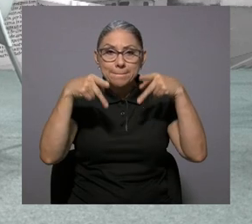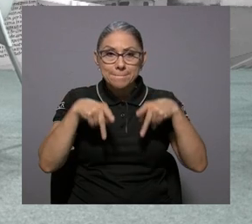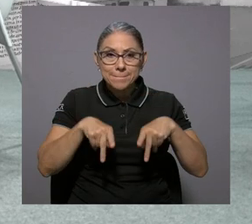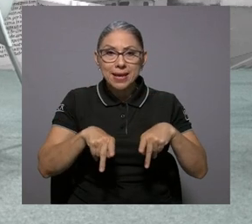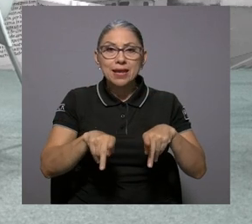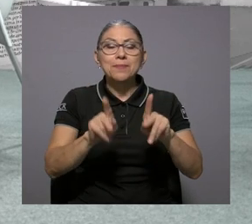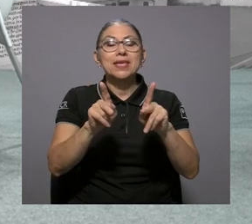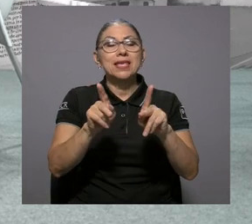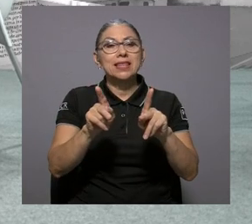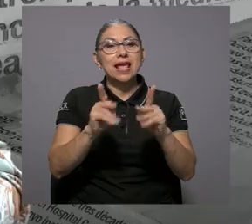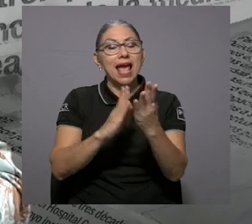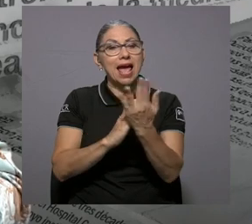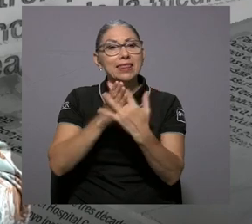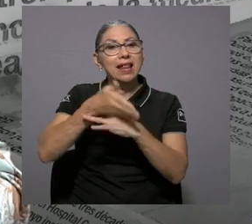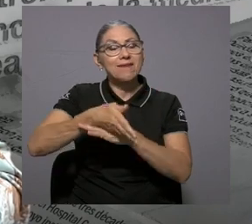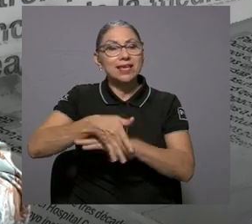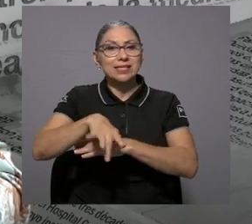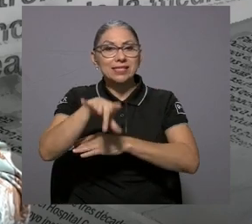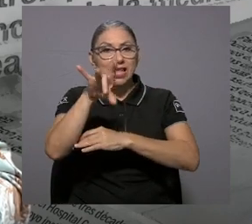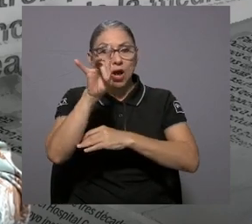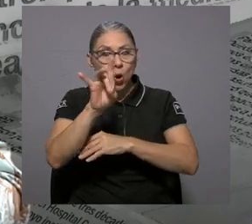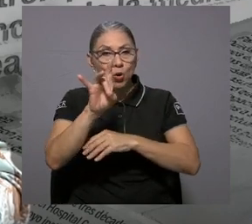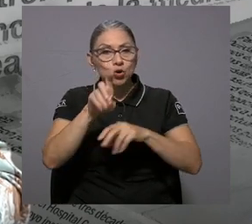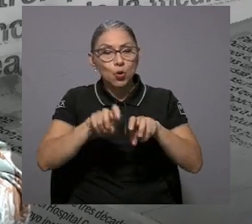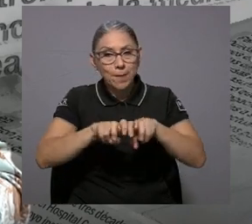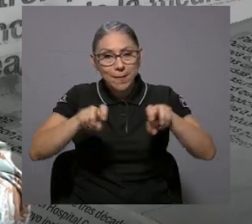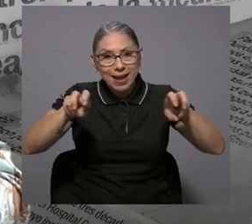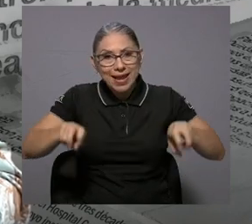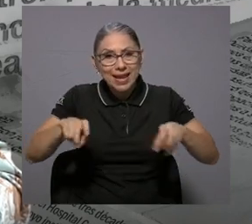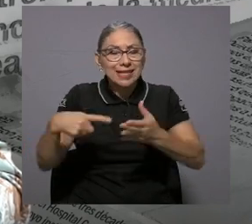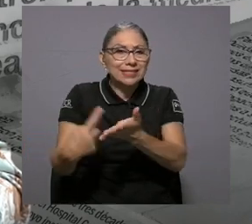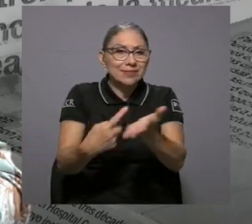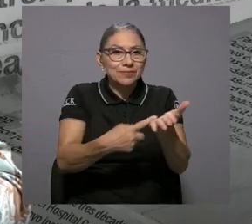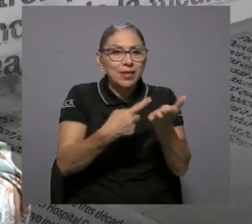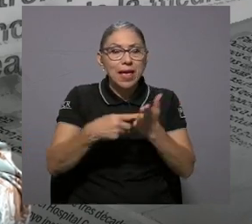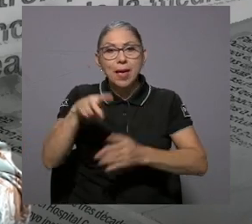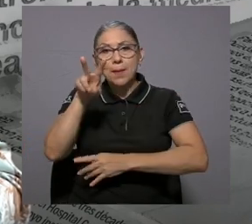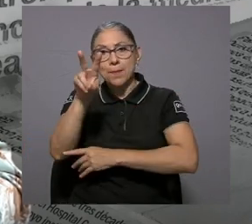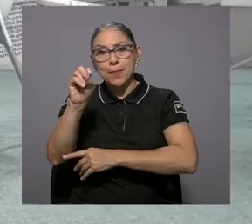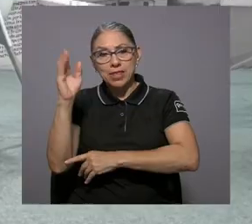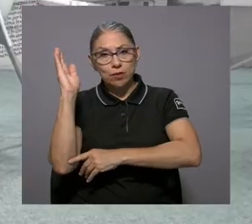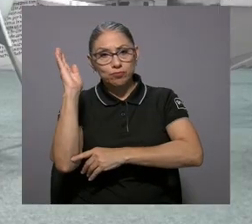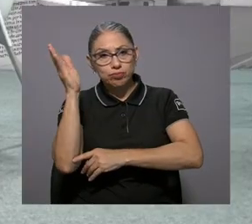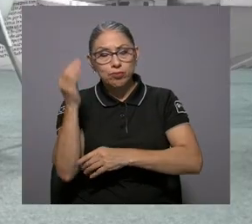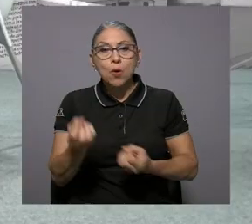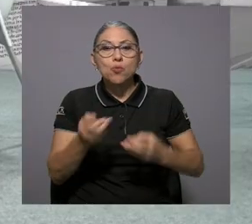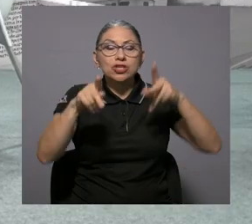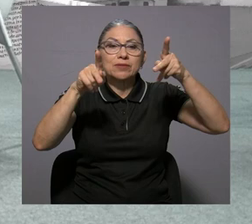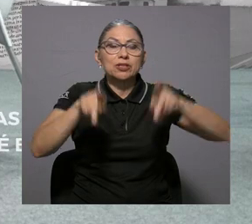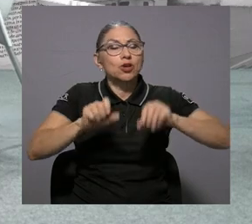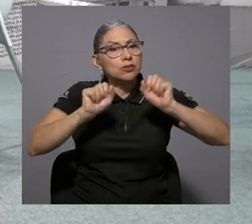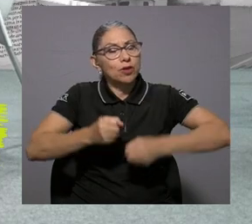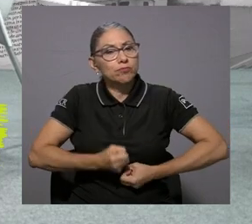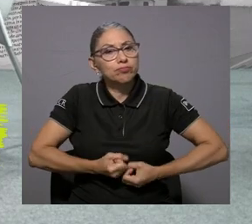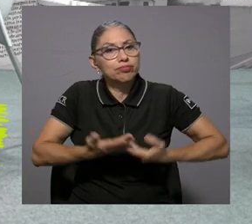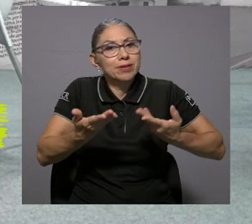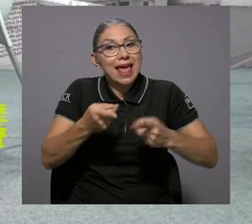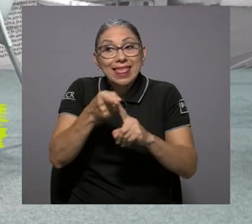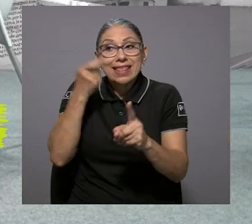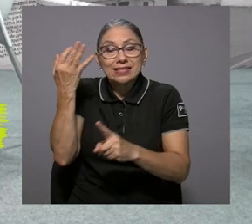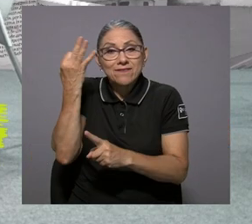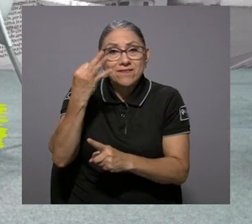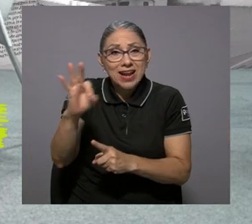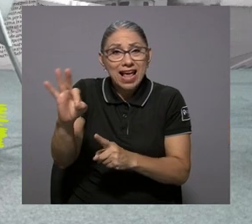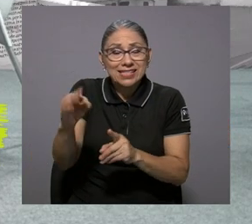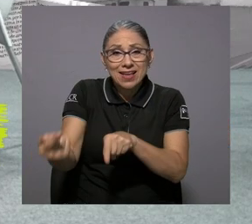8 paneles, 20 side events a muchas personas expresarse y de parte de Francia tenemos una delegación